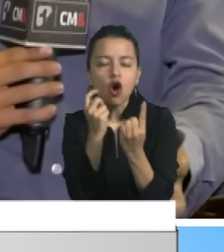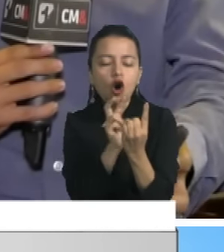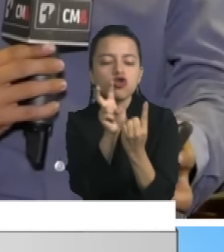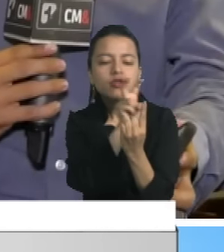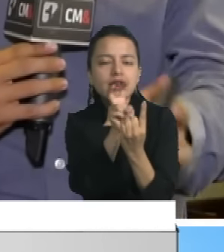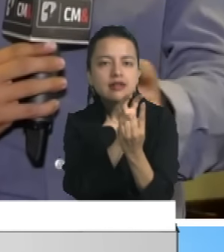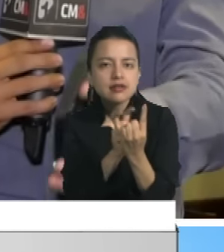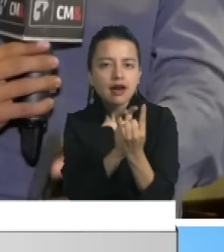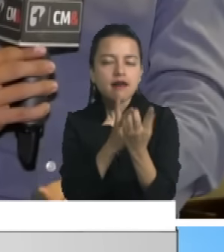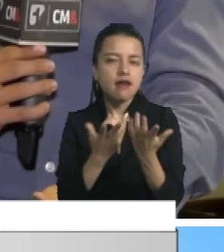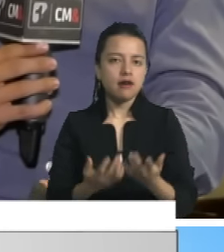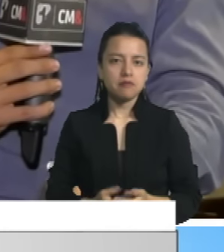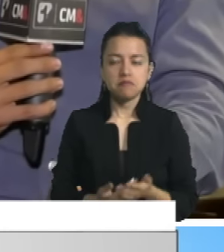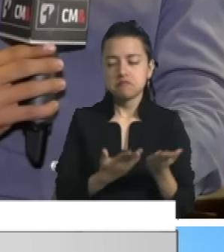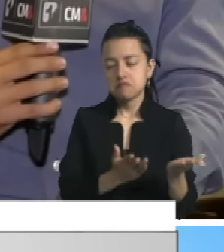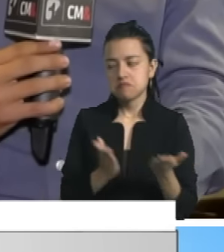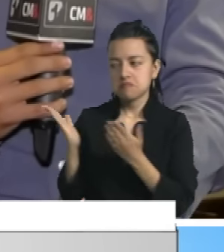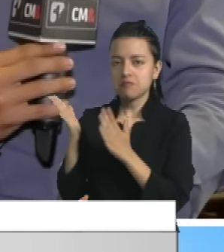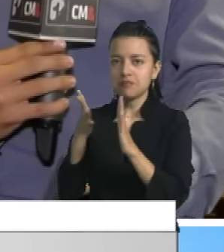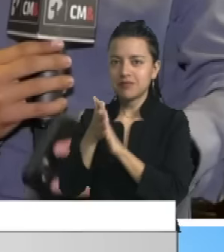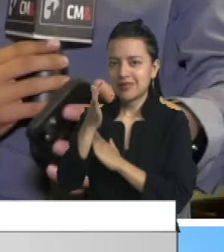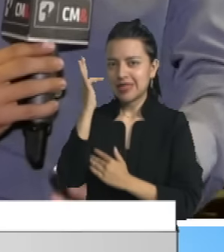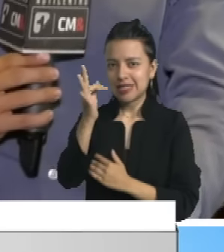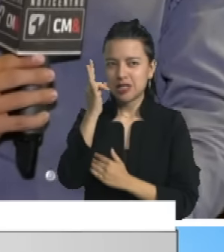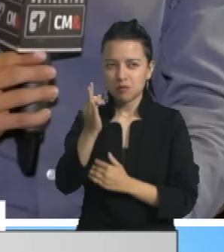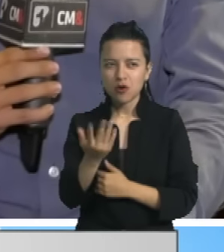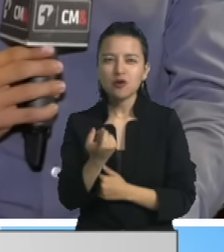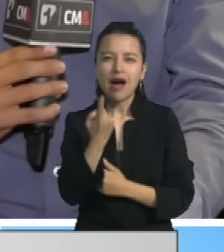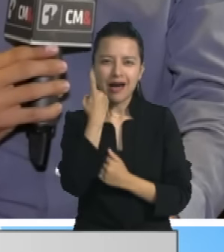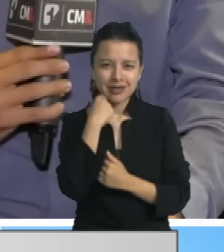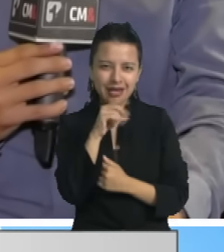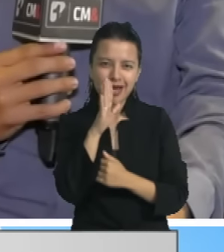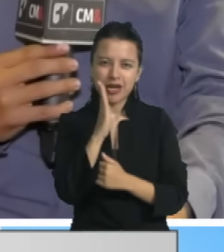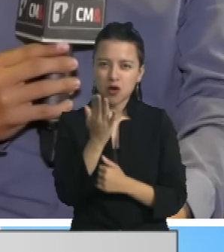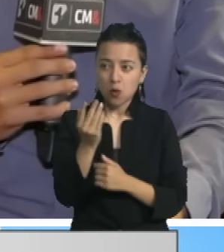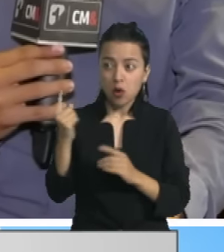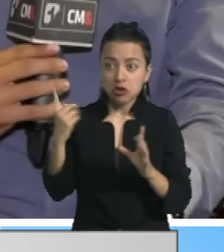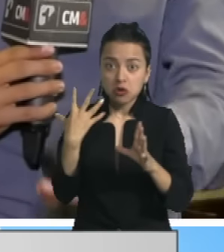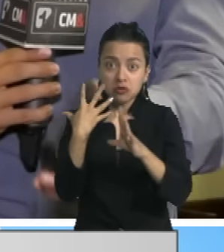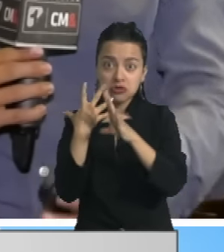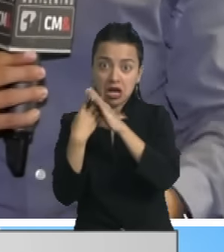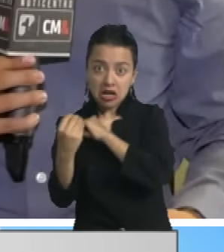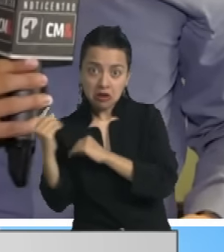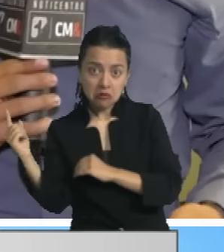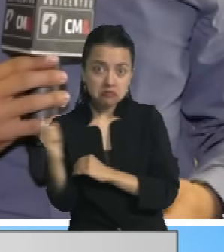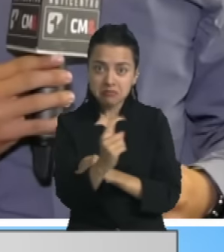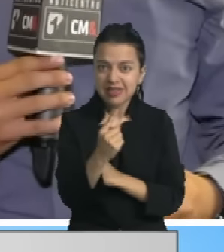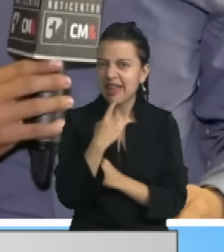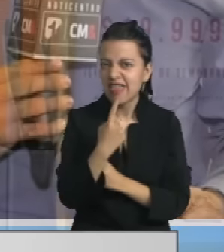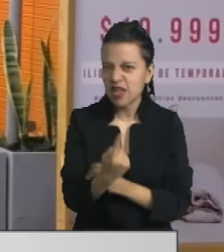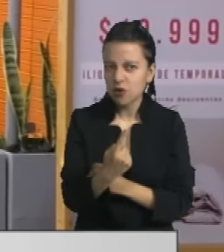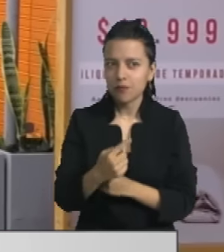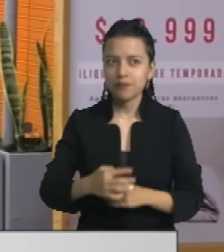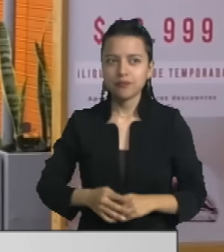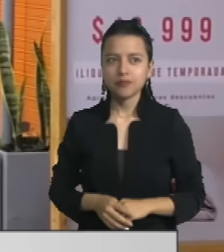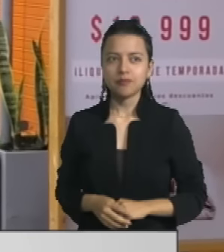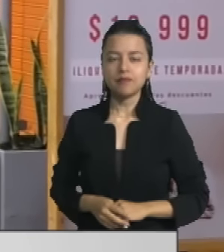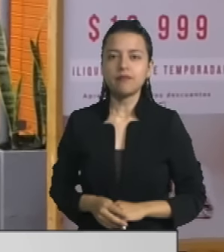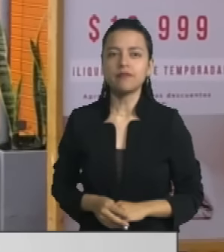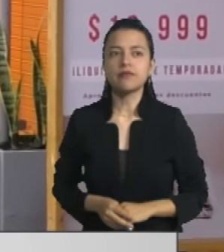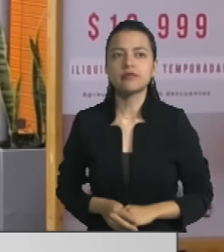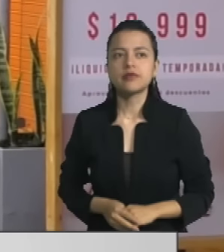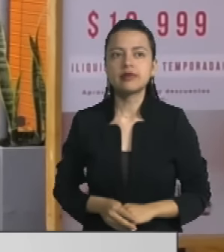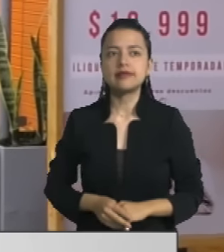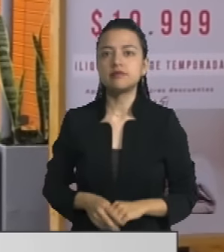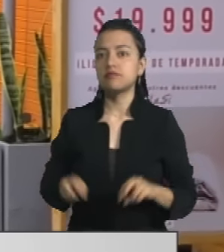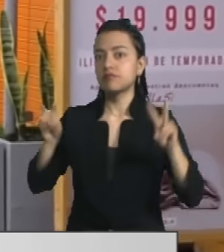testimonios de una de esas personas que en noticentro 1 cm abordamos cuándo realizaba esa actividad se supone que